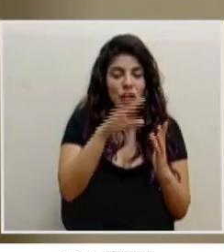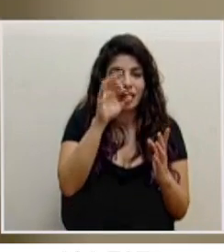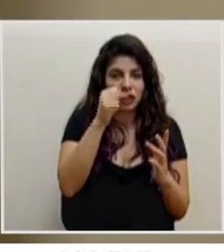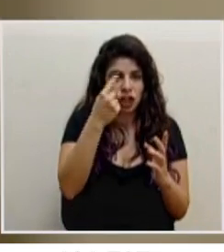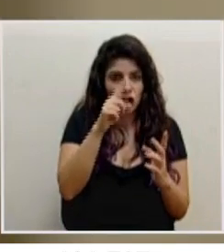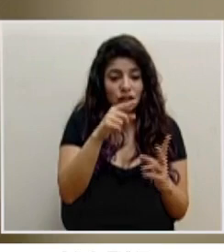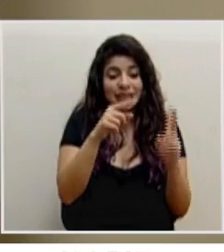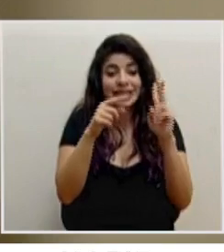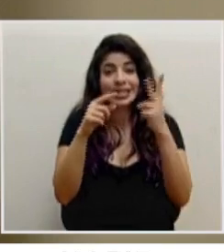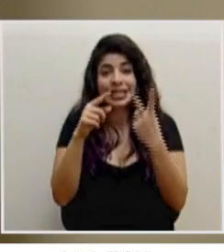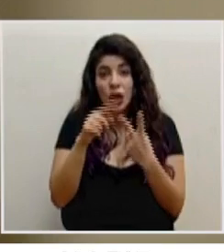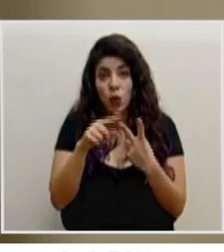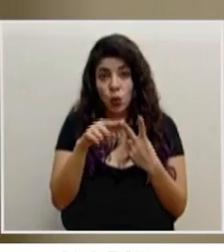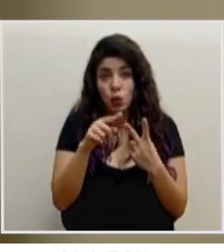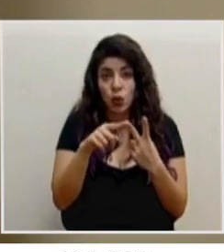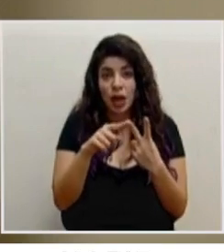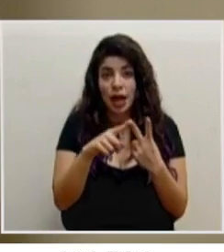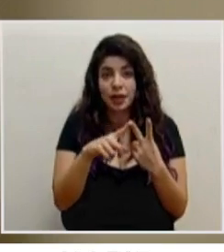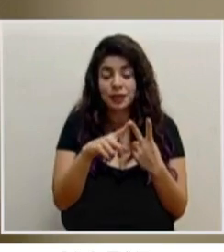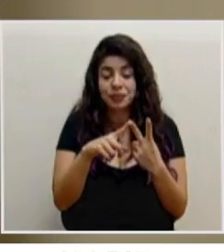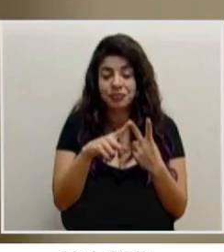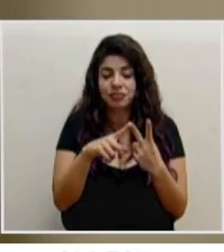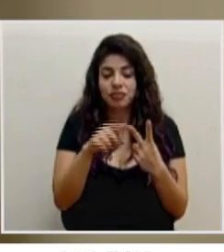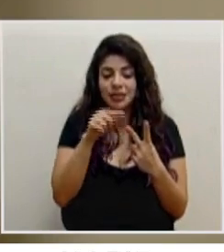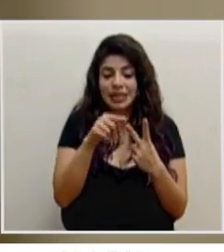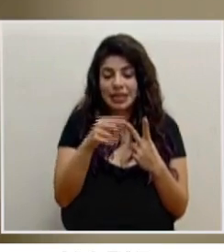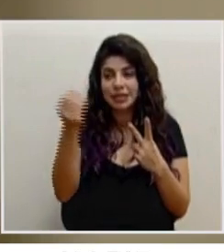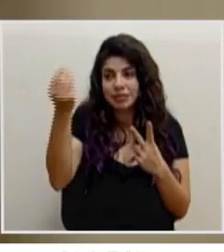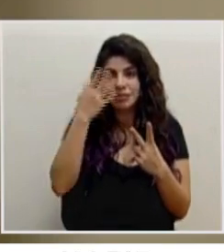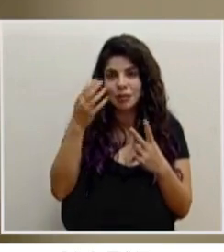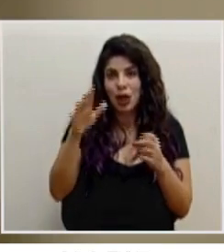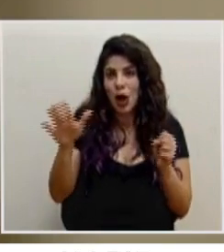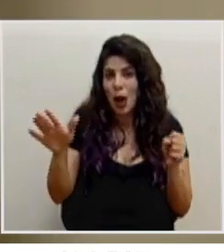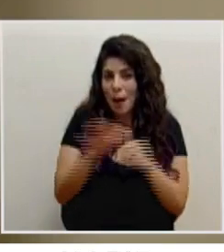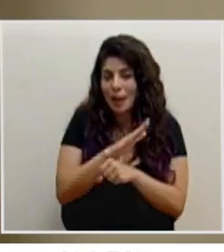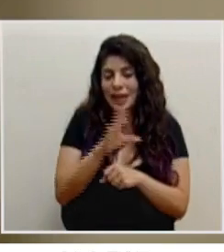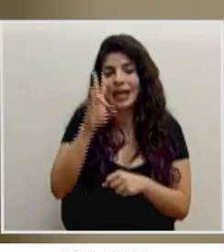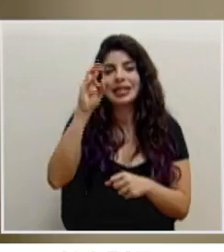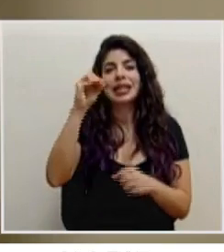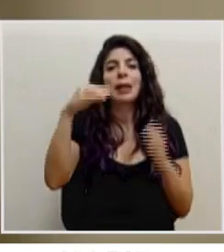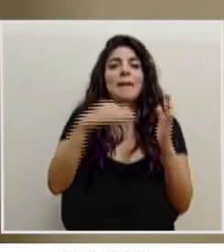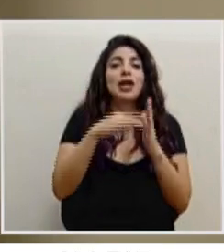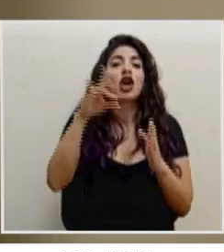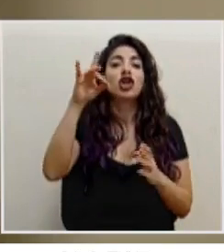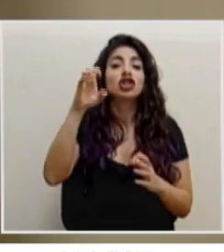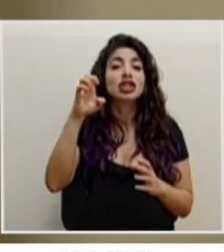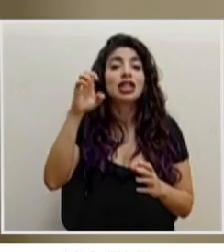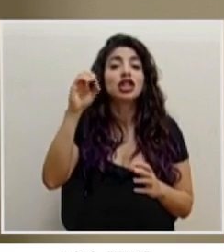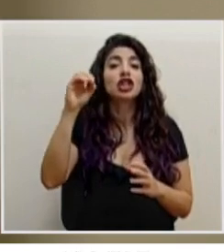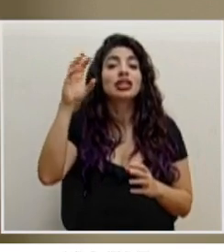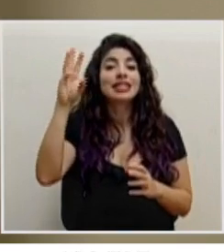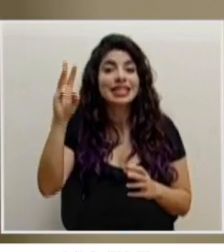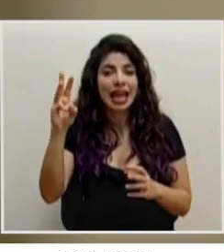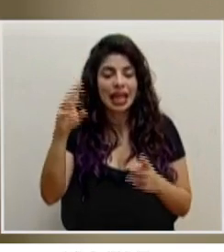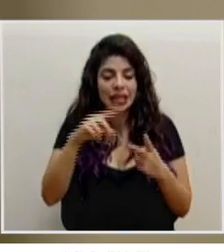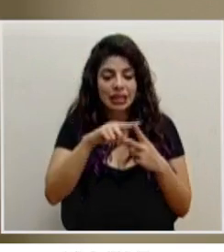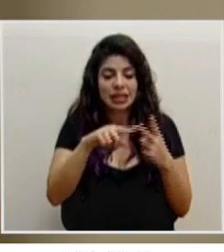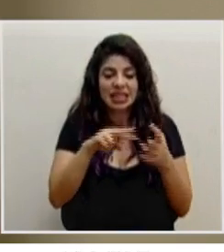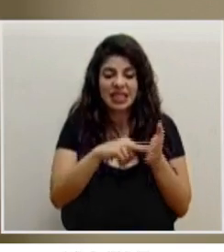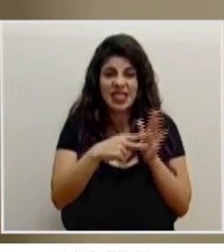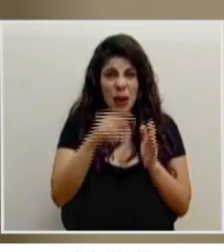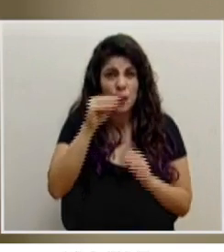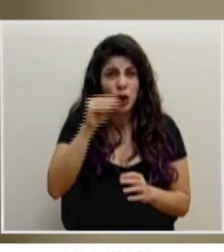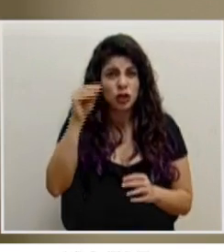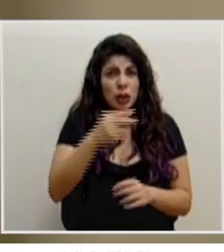137,911 y de segunda dosis, que es el dato que nos da el esquema completo, 70,806. Esto nos da una tasa de vacunación